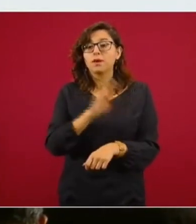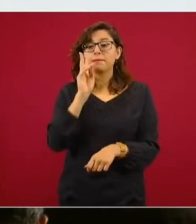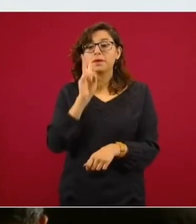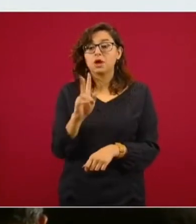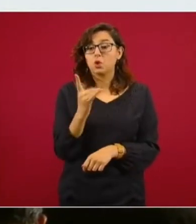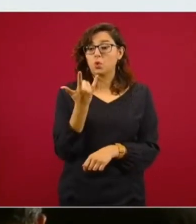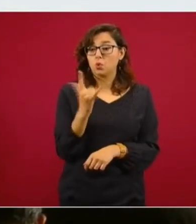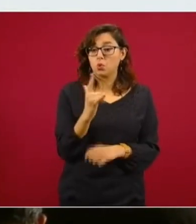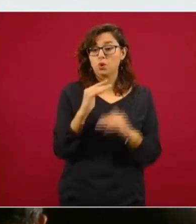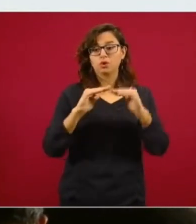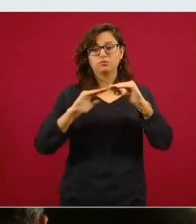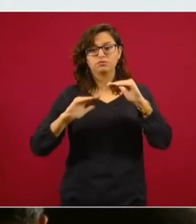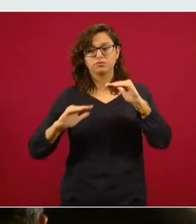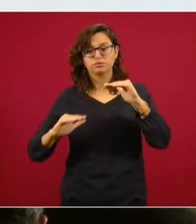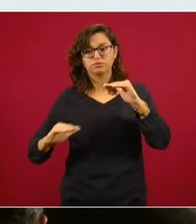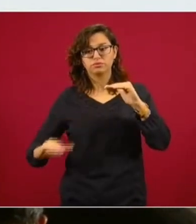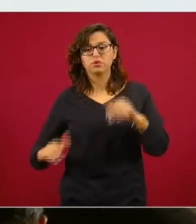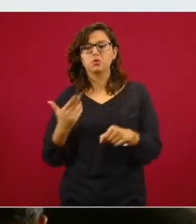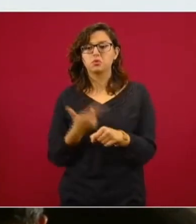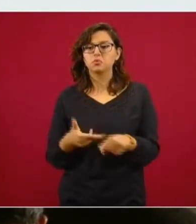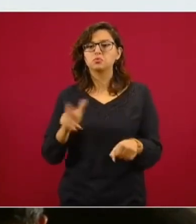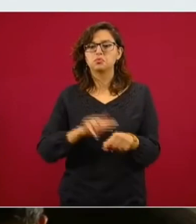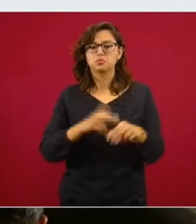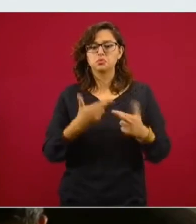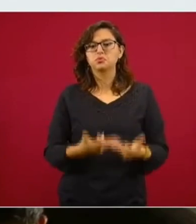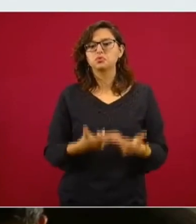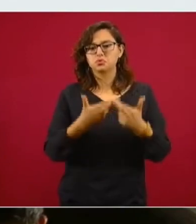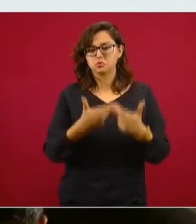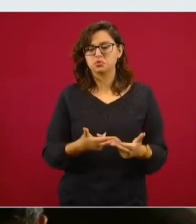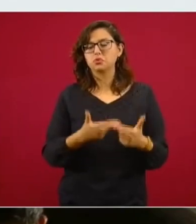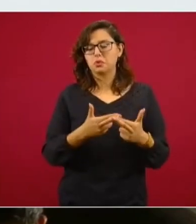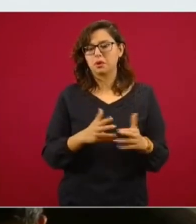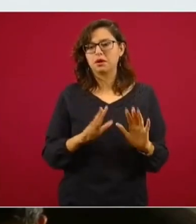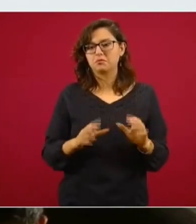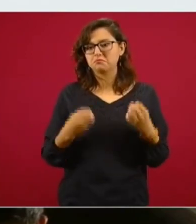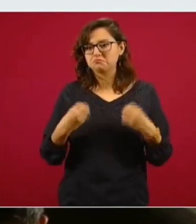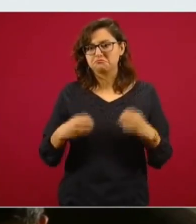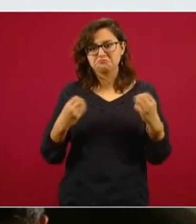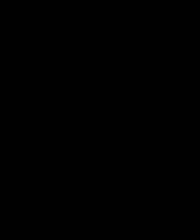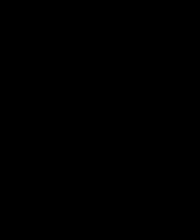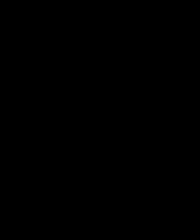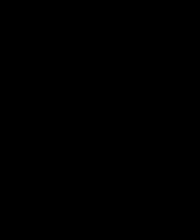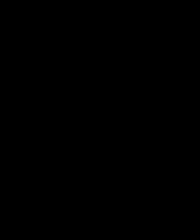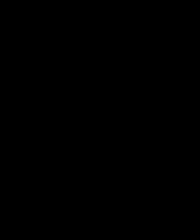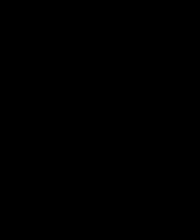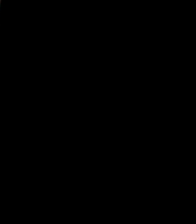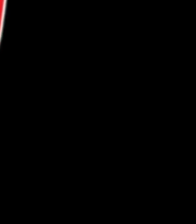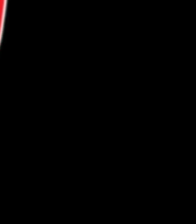julio, ya está en descenso continuo la hospitalización en una velocidad muy acelerada.